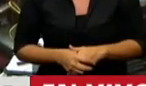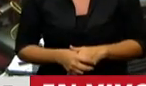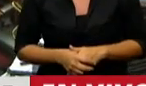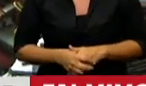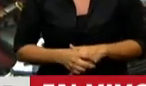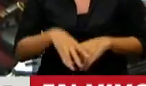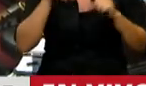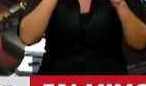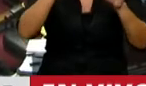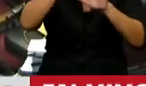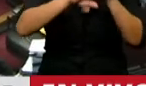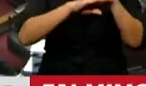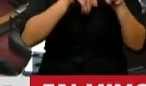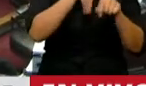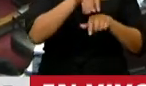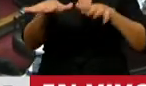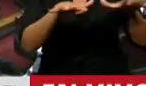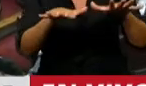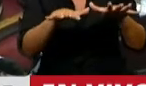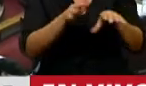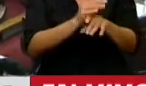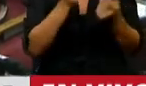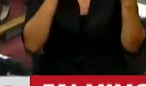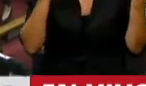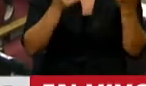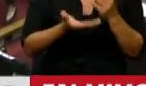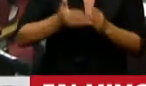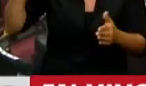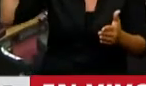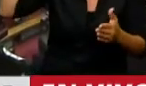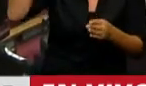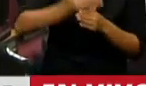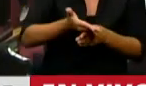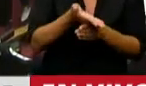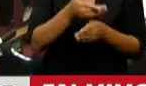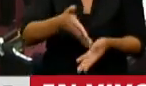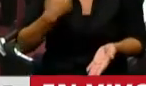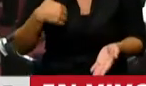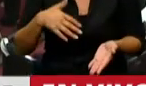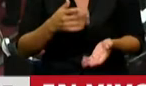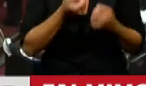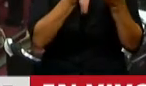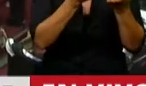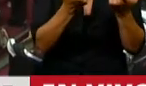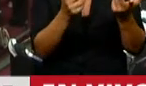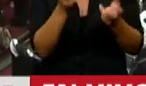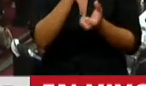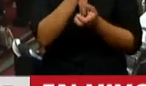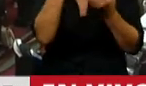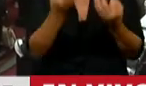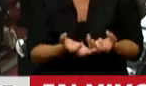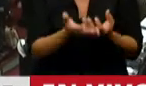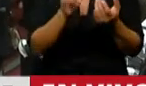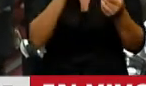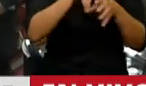Y esas condiciones macroeconómicas no están presentes hace tiempo en la Argentina. No generamos dólares genuinos, no tenemos un